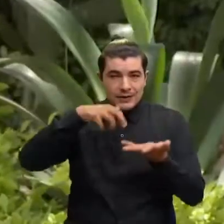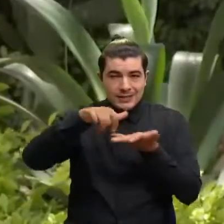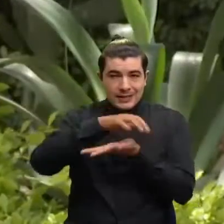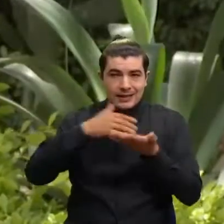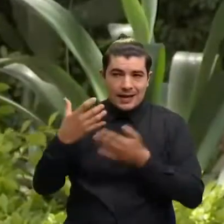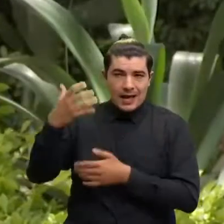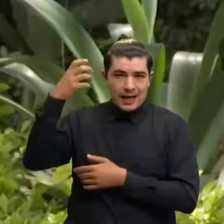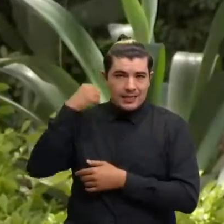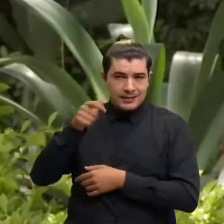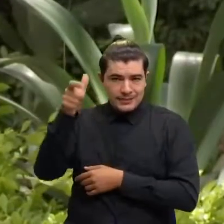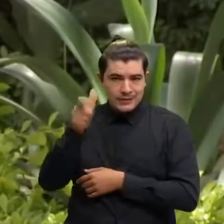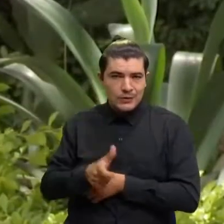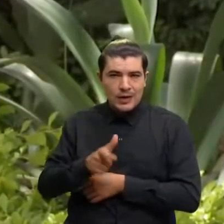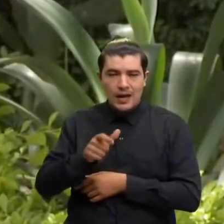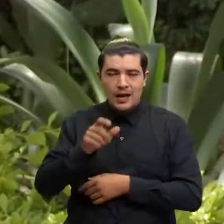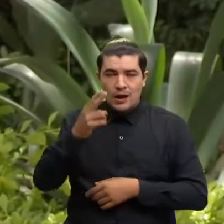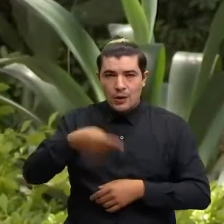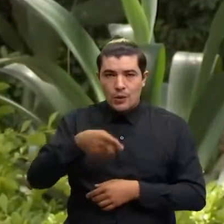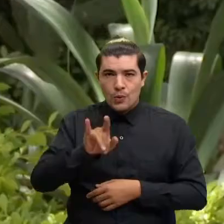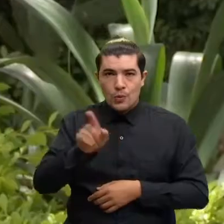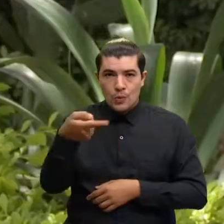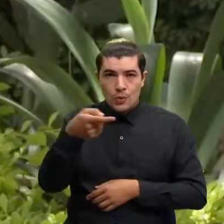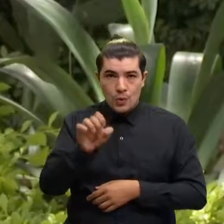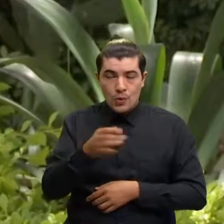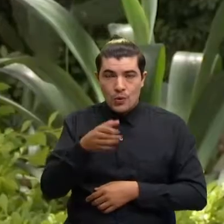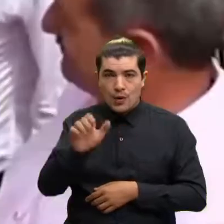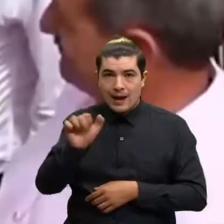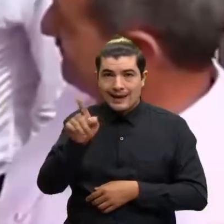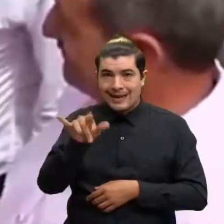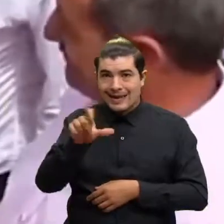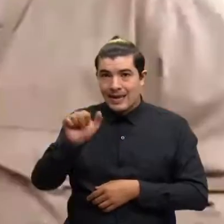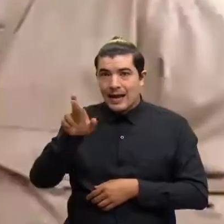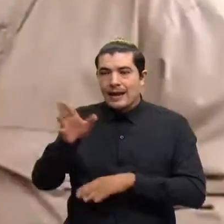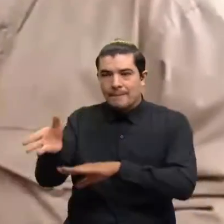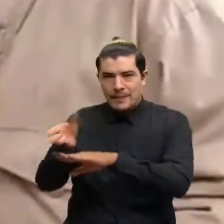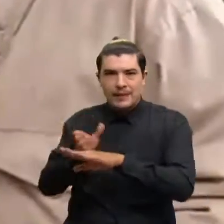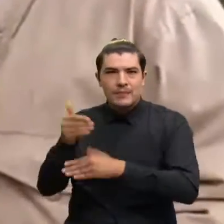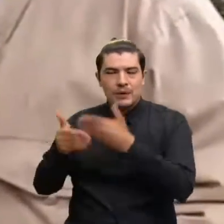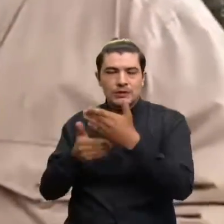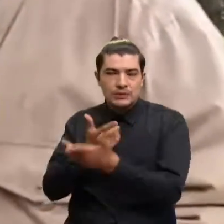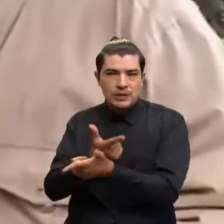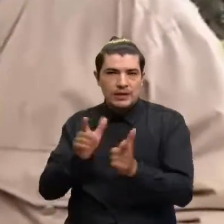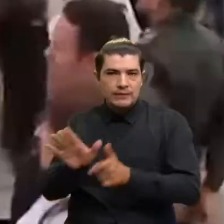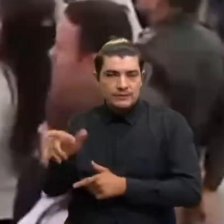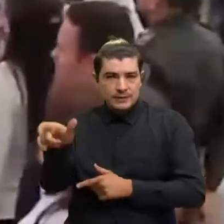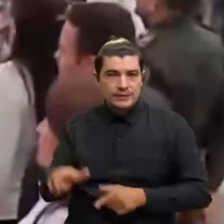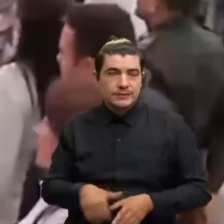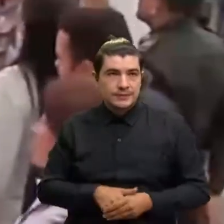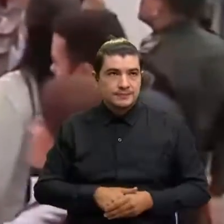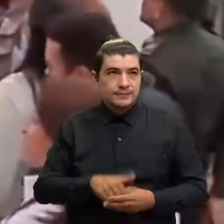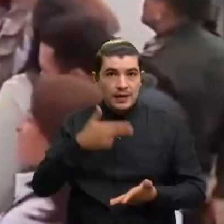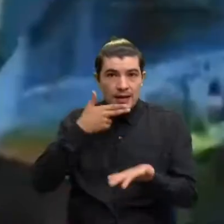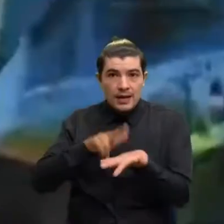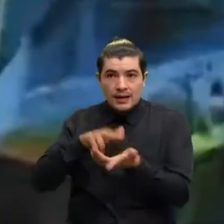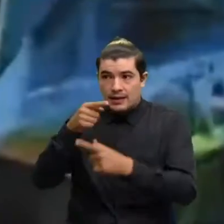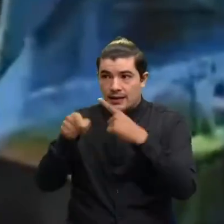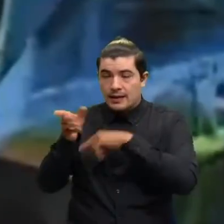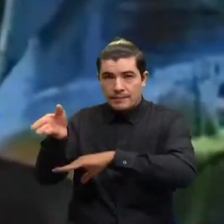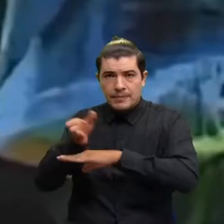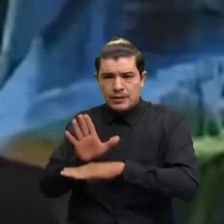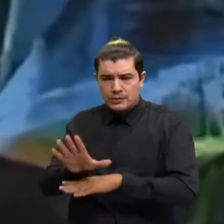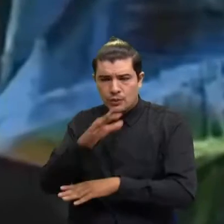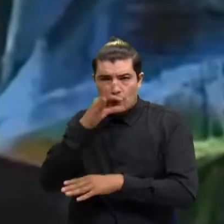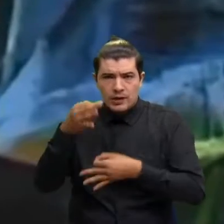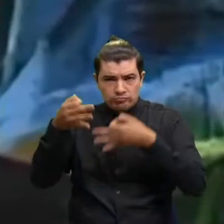Hola, muy buenas tardes. Pues la solicitud se hizo ante el juzgado 13 de ejecución de penas en Bogotá. En la petición se señala que ha